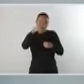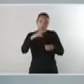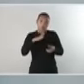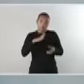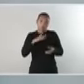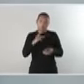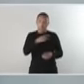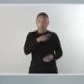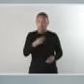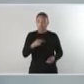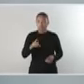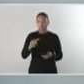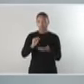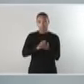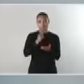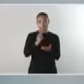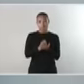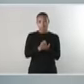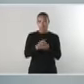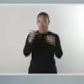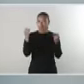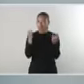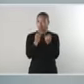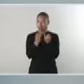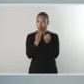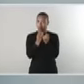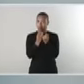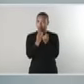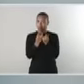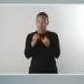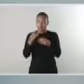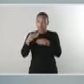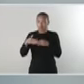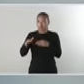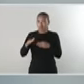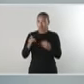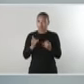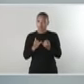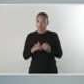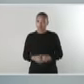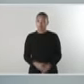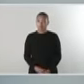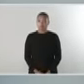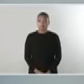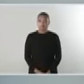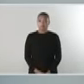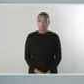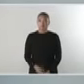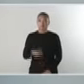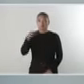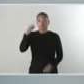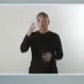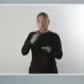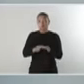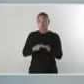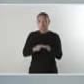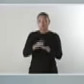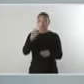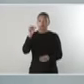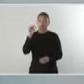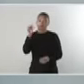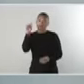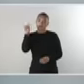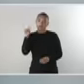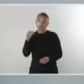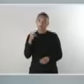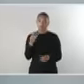Tamaulipas no se escapa de este evento hoy el 40%